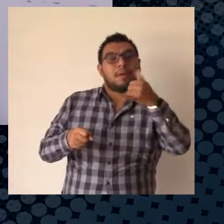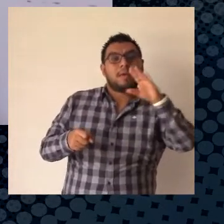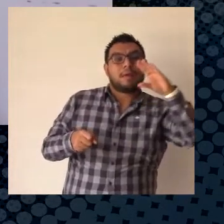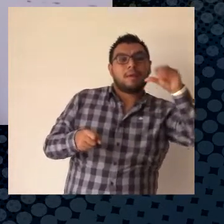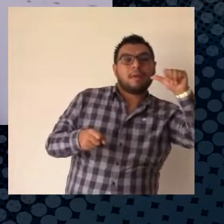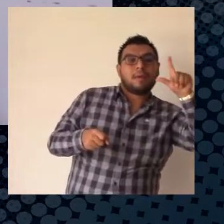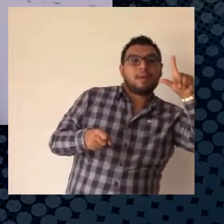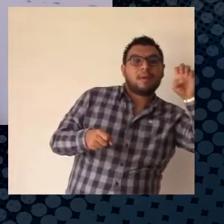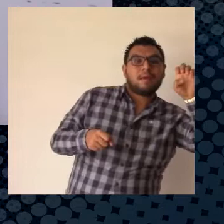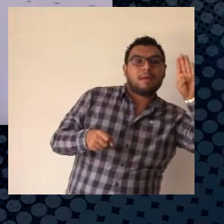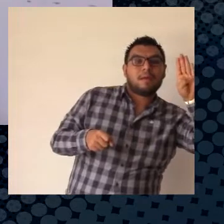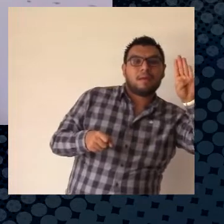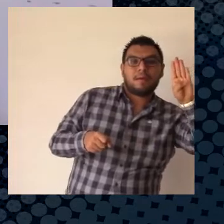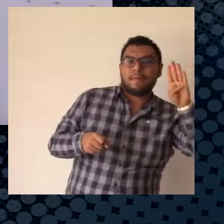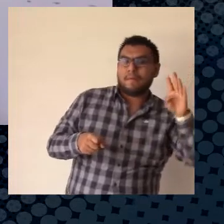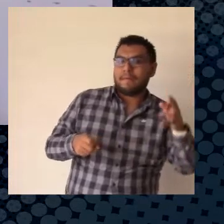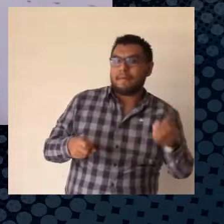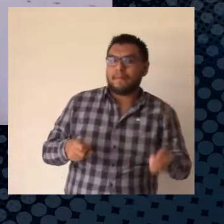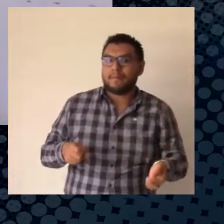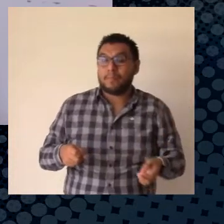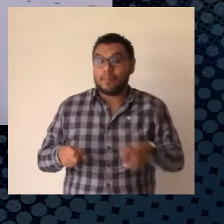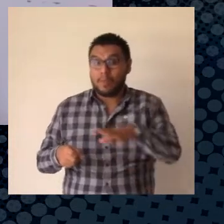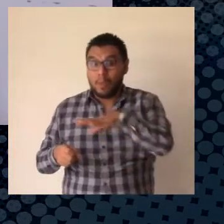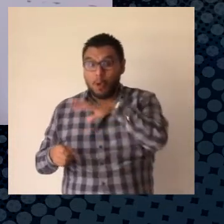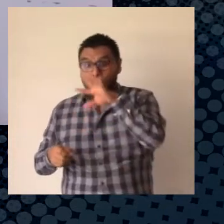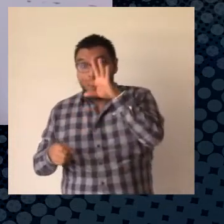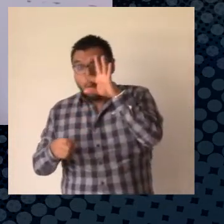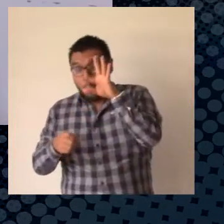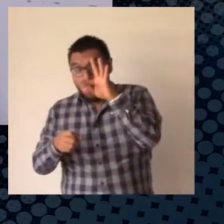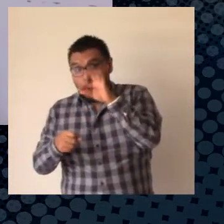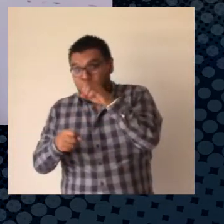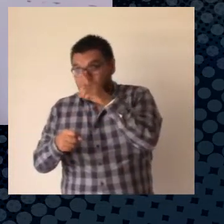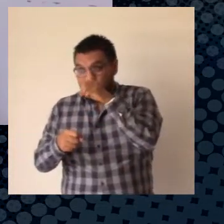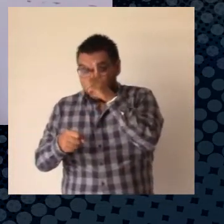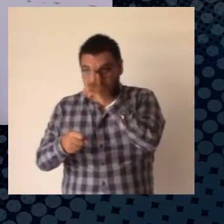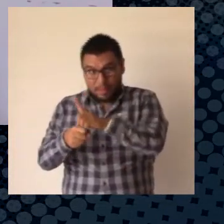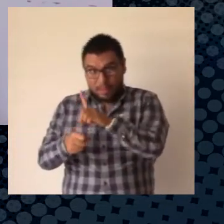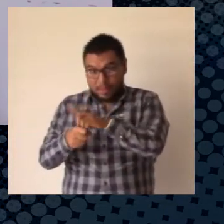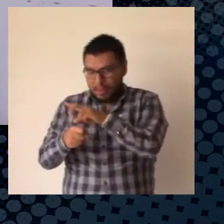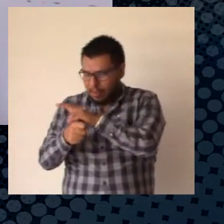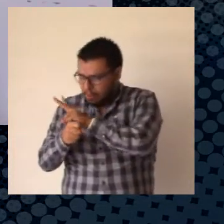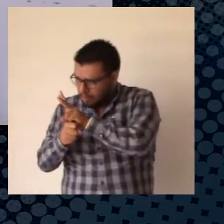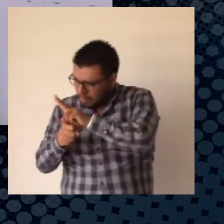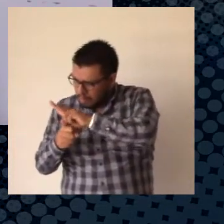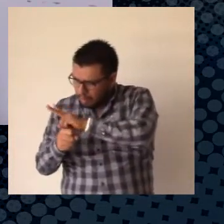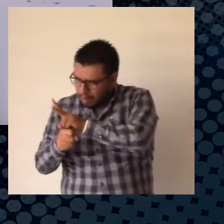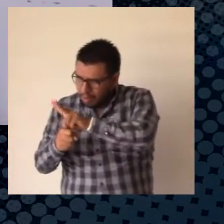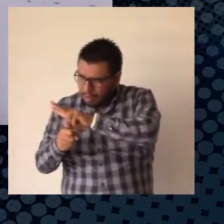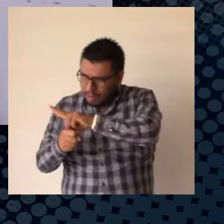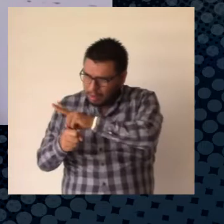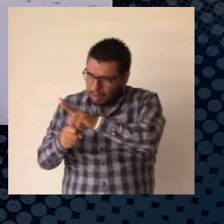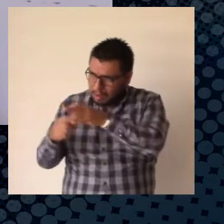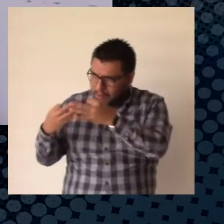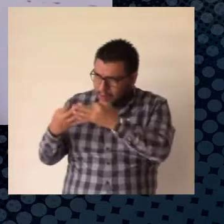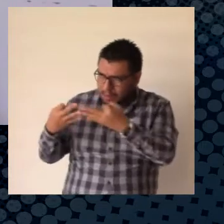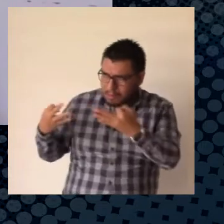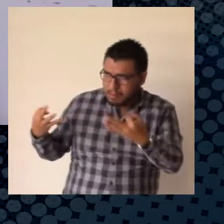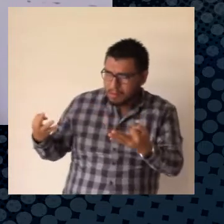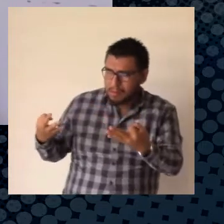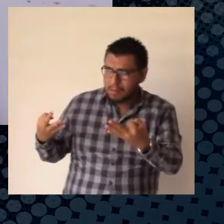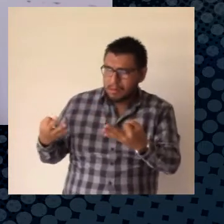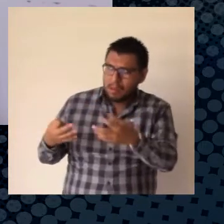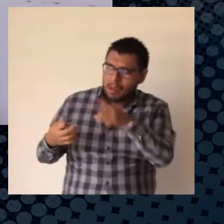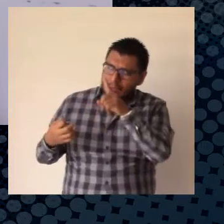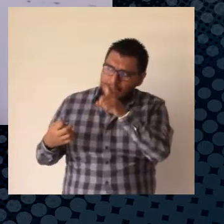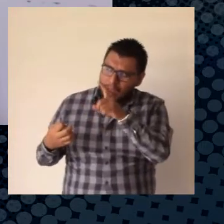cada tribu. Cuando estuvieron allá 40 días inspeccionando, viendo los frutos, viendo la tierra, viendo el